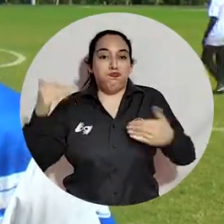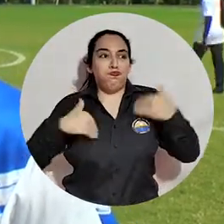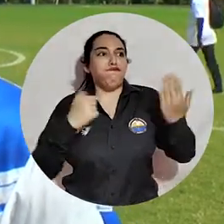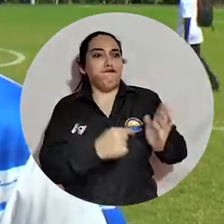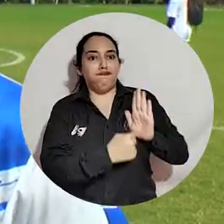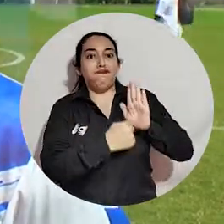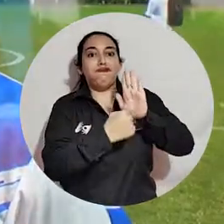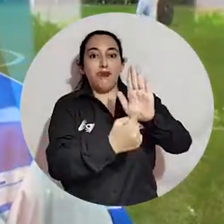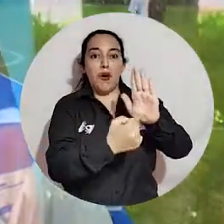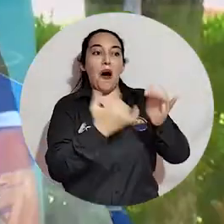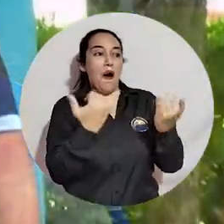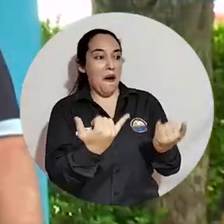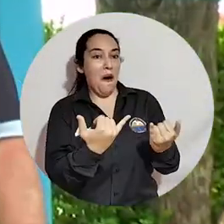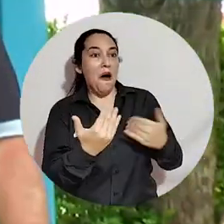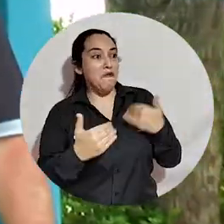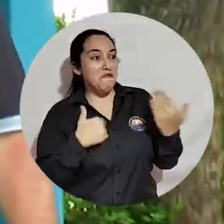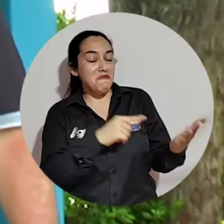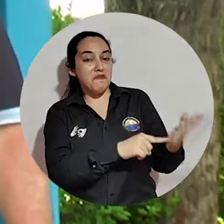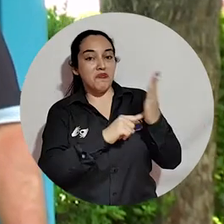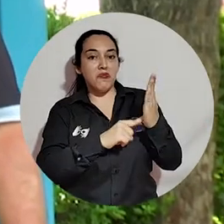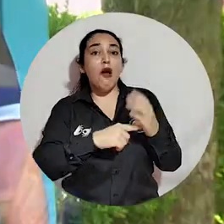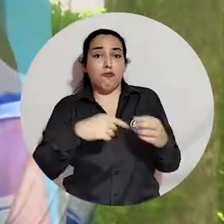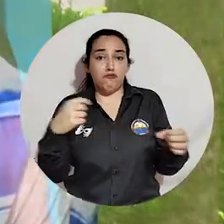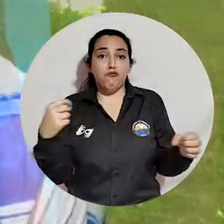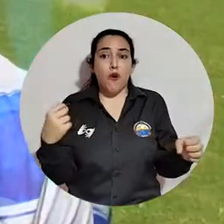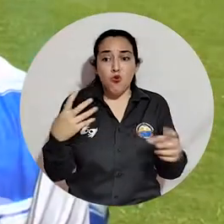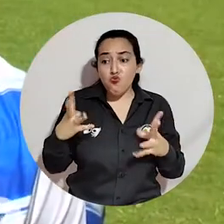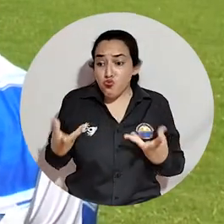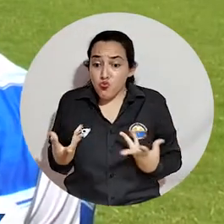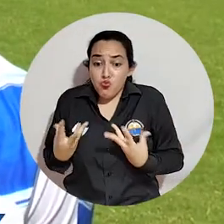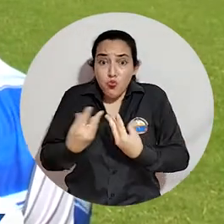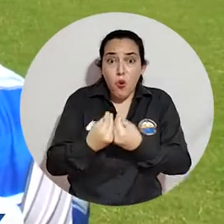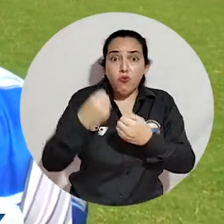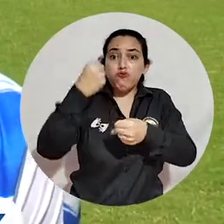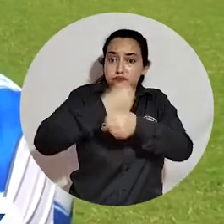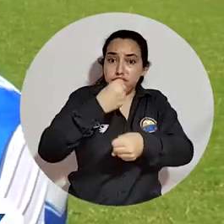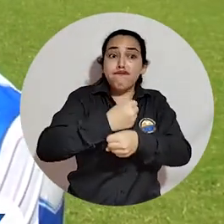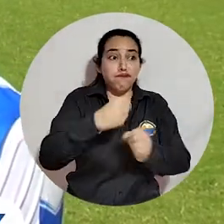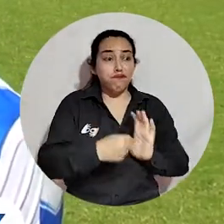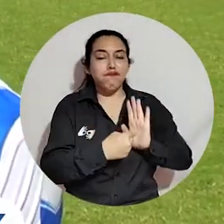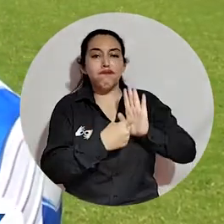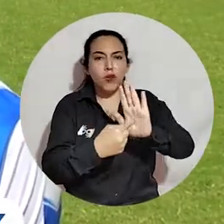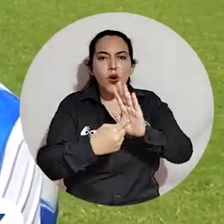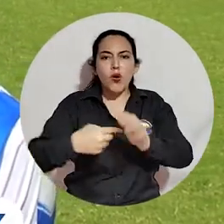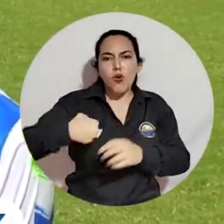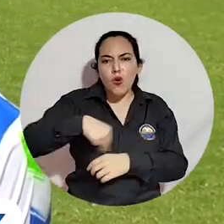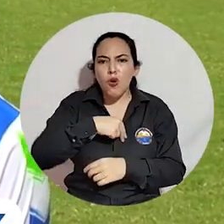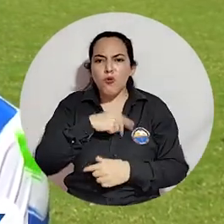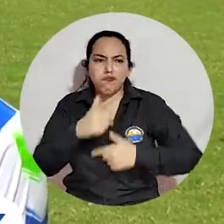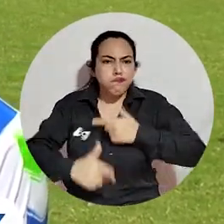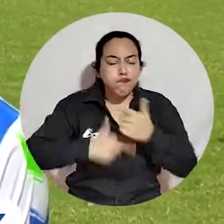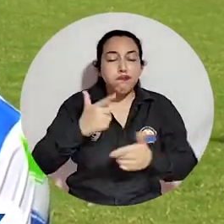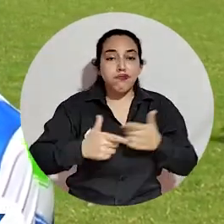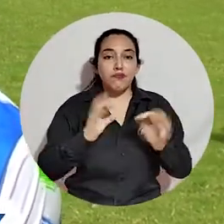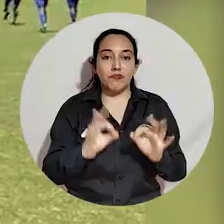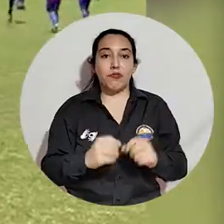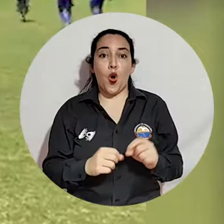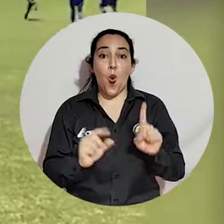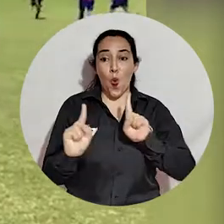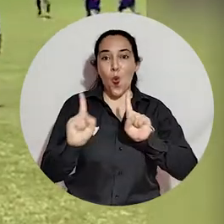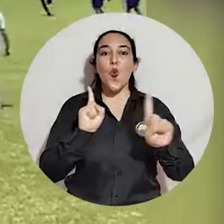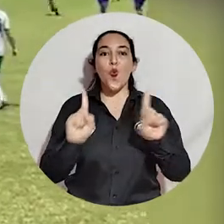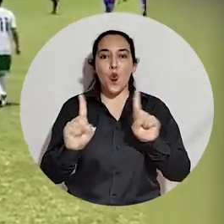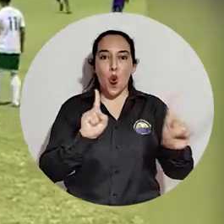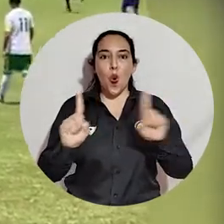nosotros y bueno, a disfrutar de él ahora. El trabajo se vio reflejado, ¿no? Lo que veníamos peleando y luchando.